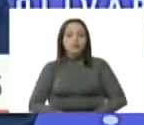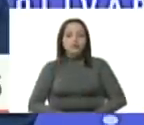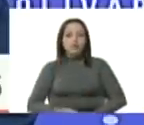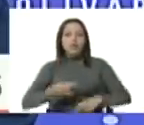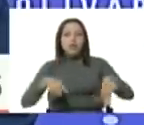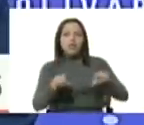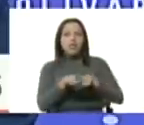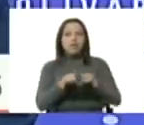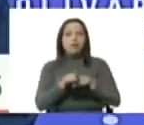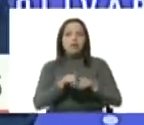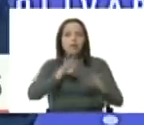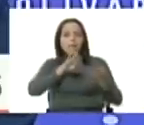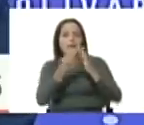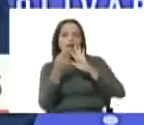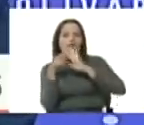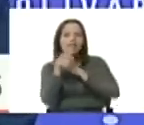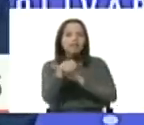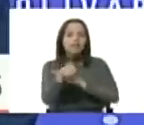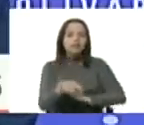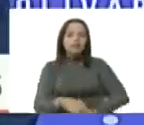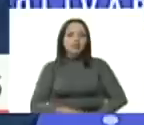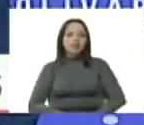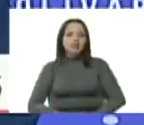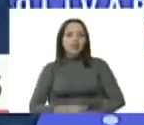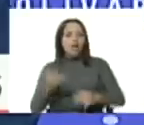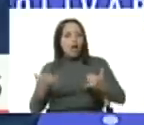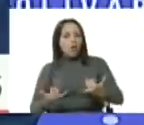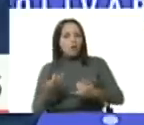Igualmente barrio adentro. Ahorita estamos,